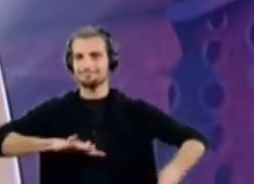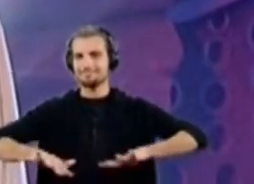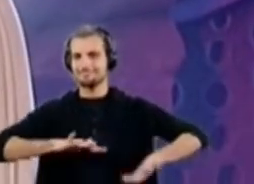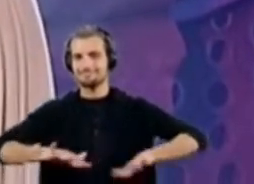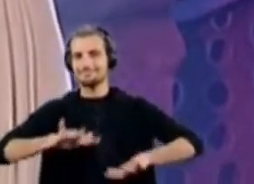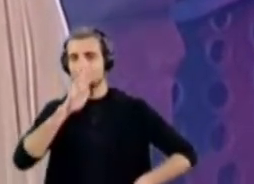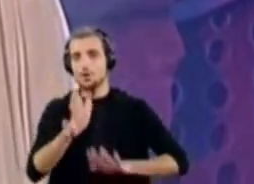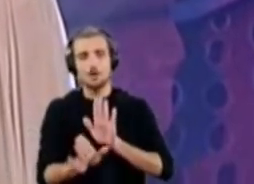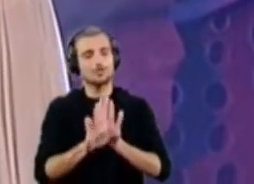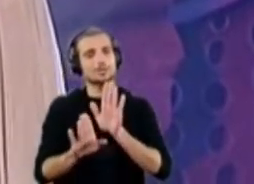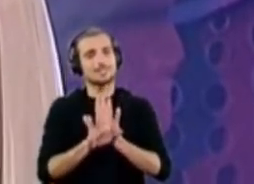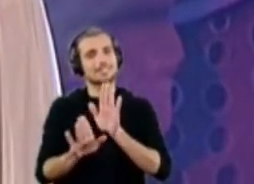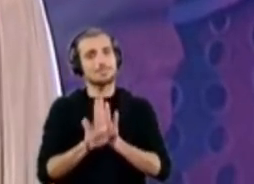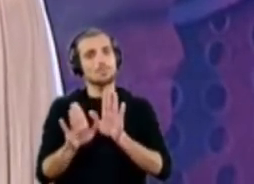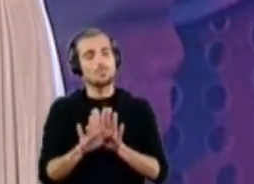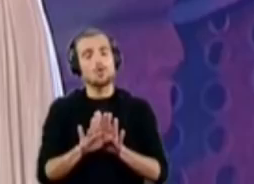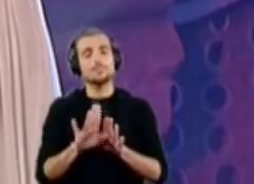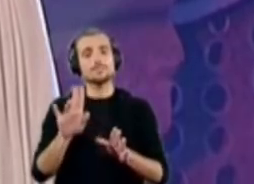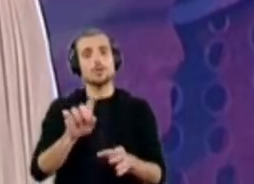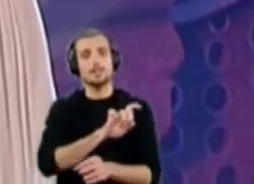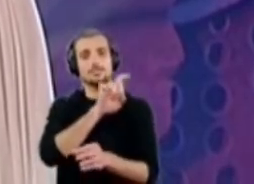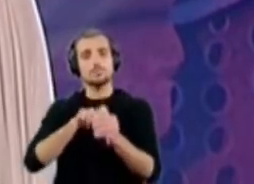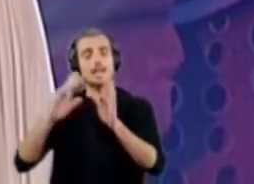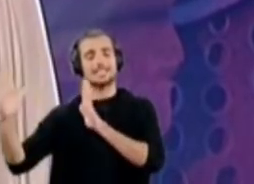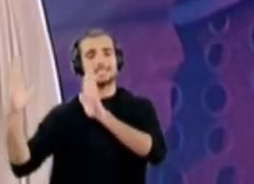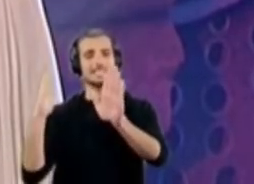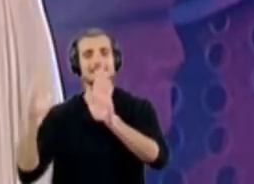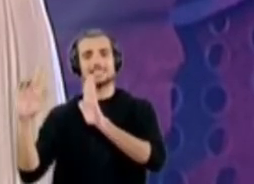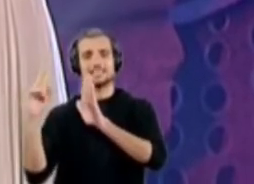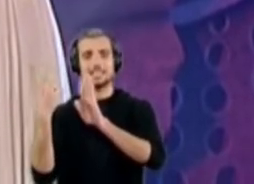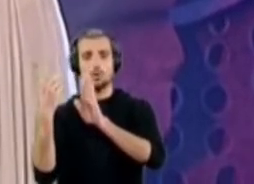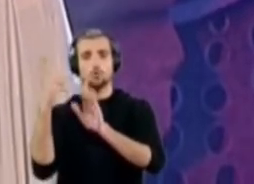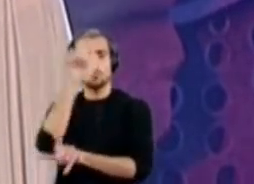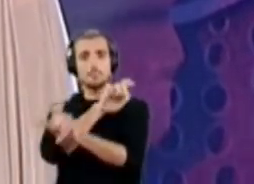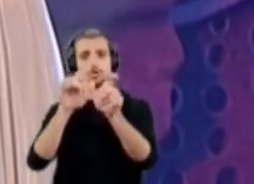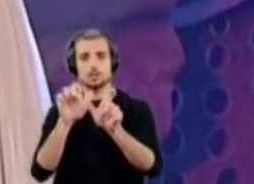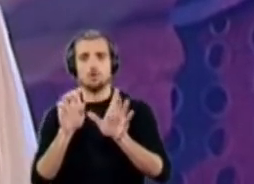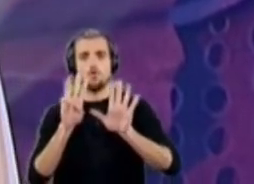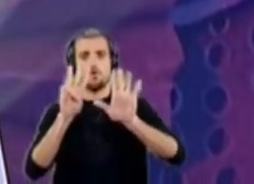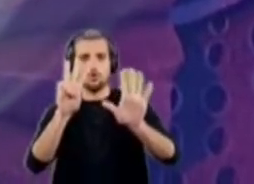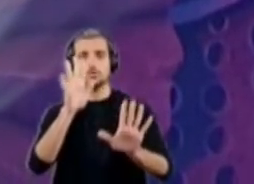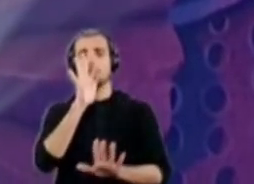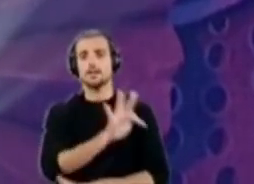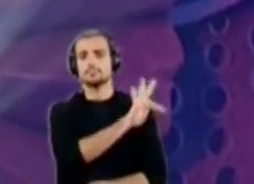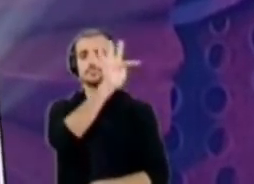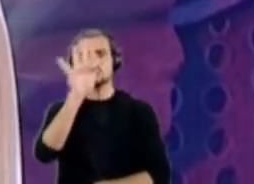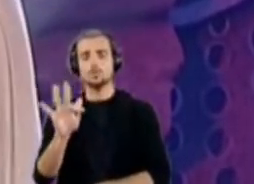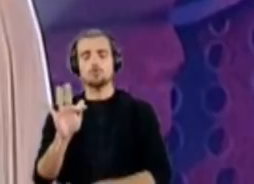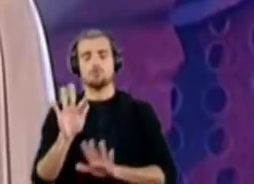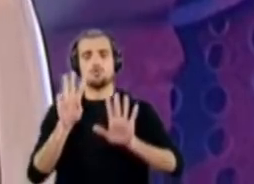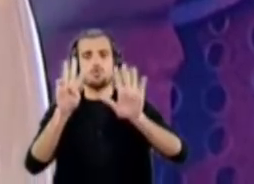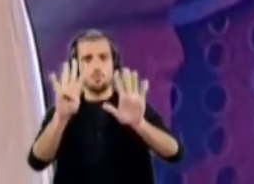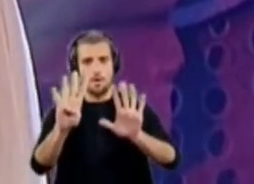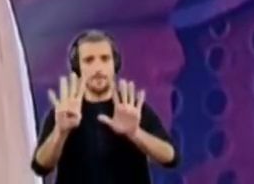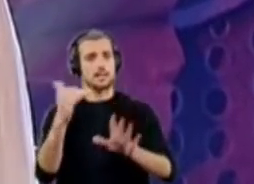porque continuamos con lo mejor, segundo grupo, de 8 participantes. Vamos a ir ya por el número 9 que están sobre el